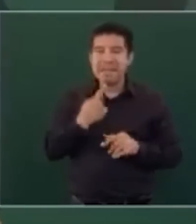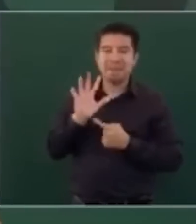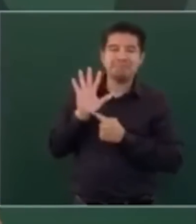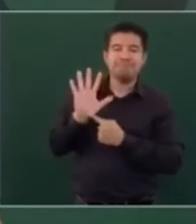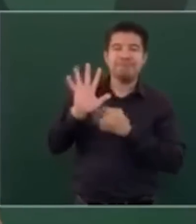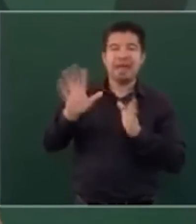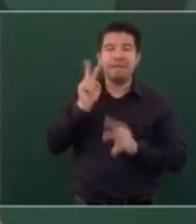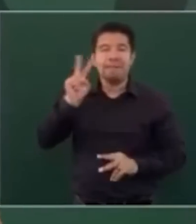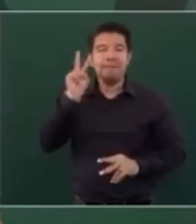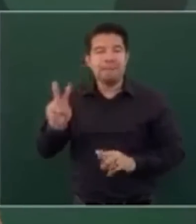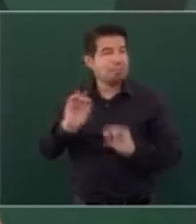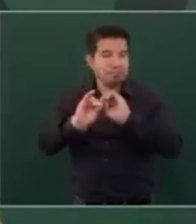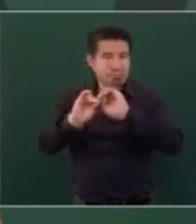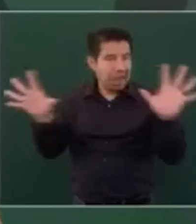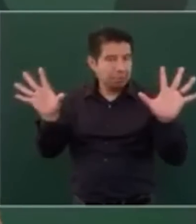quién es quién.